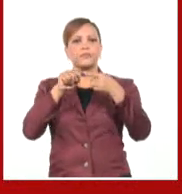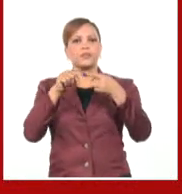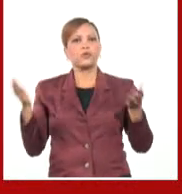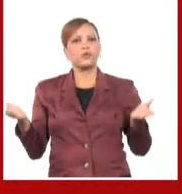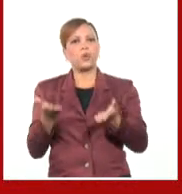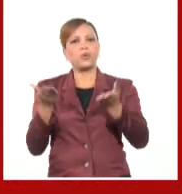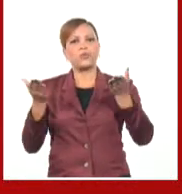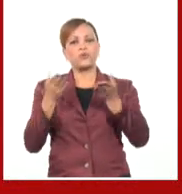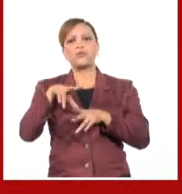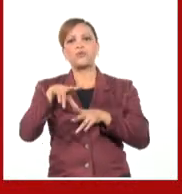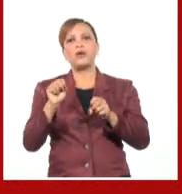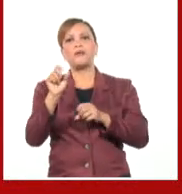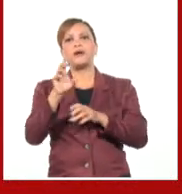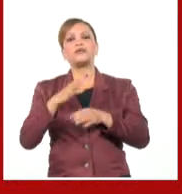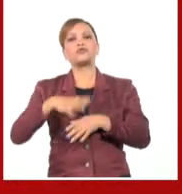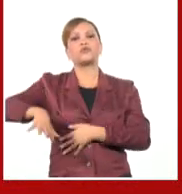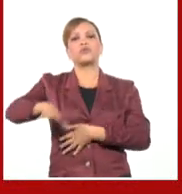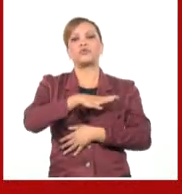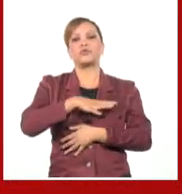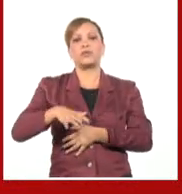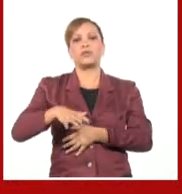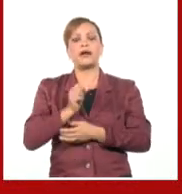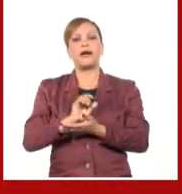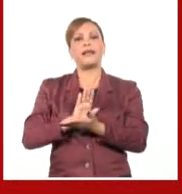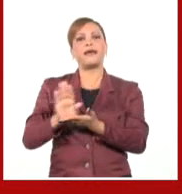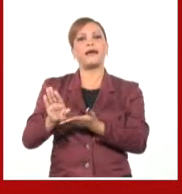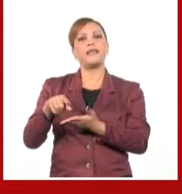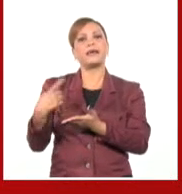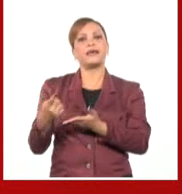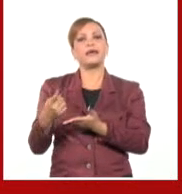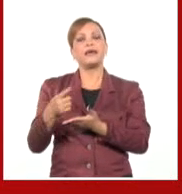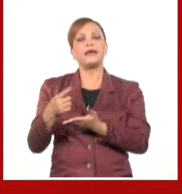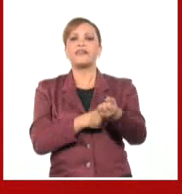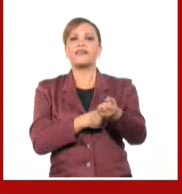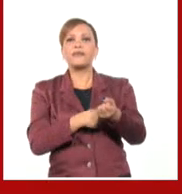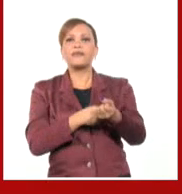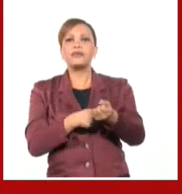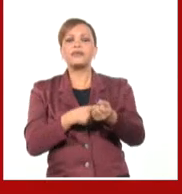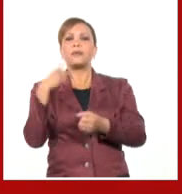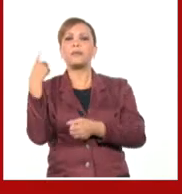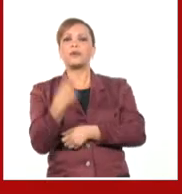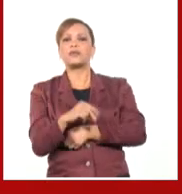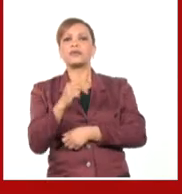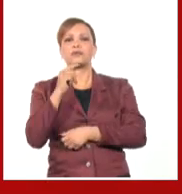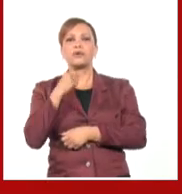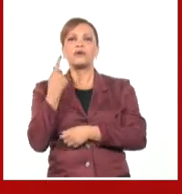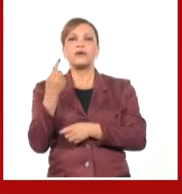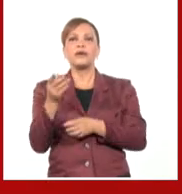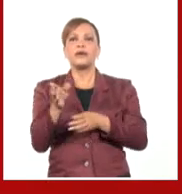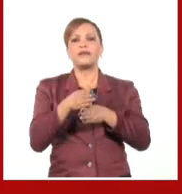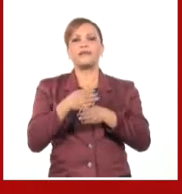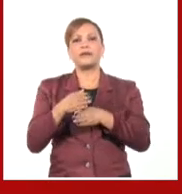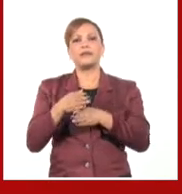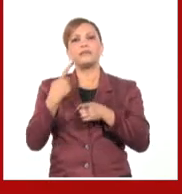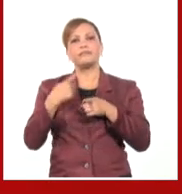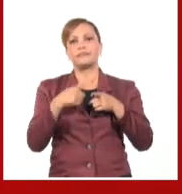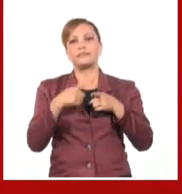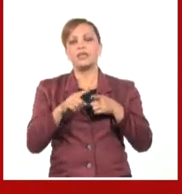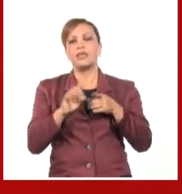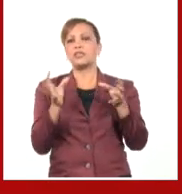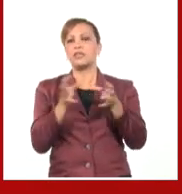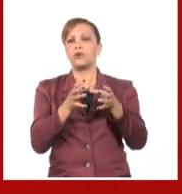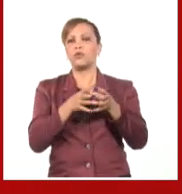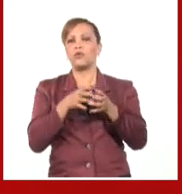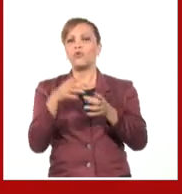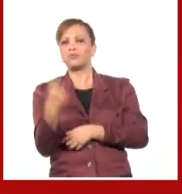sociedad comunista, despojada de los vicios de la sociedad capitalista, de la explotación burguesa y los desmanes de las clases opresoras